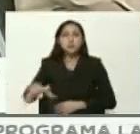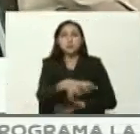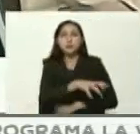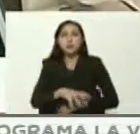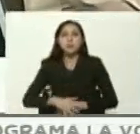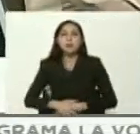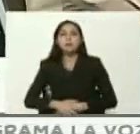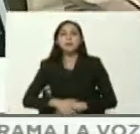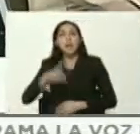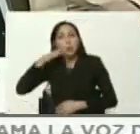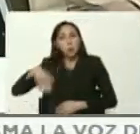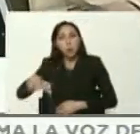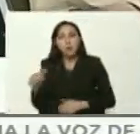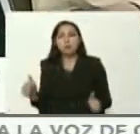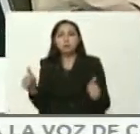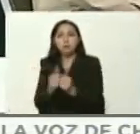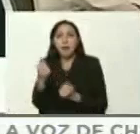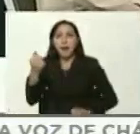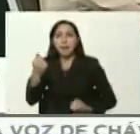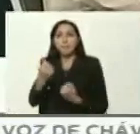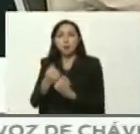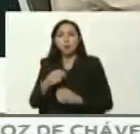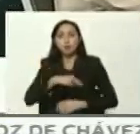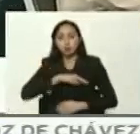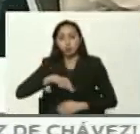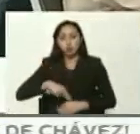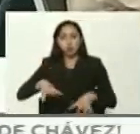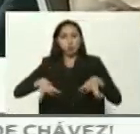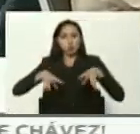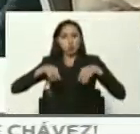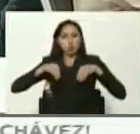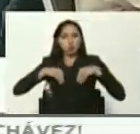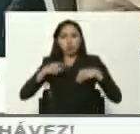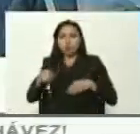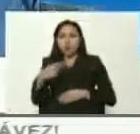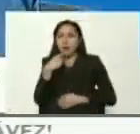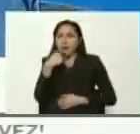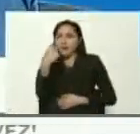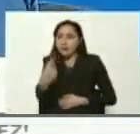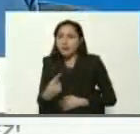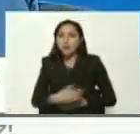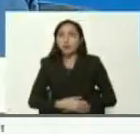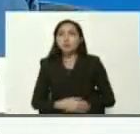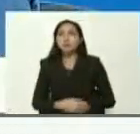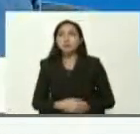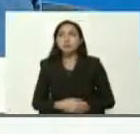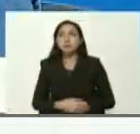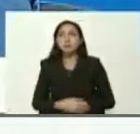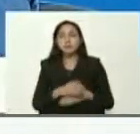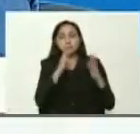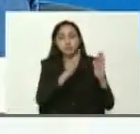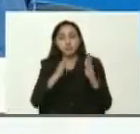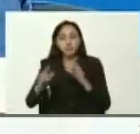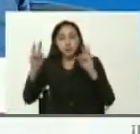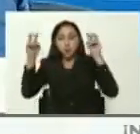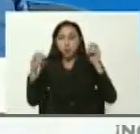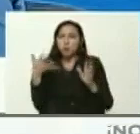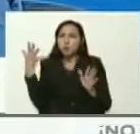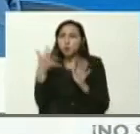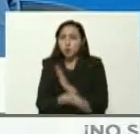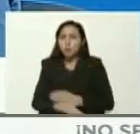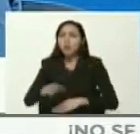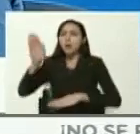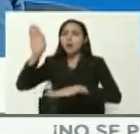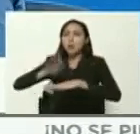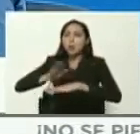del poder popular. Por eso asumimos, como usted lo ha orientado, esta nueva fase, presidente, donde el cual